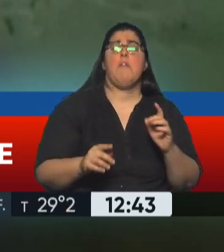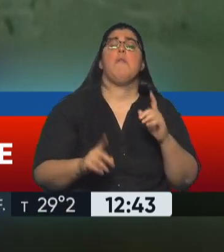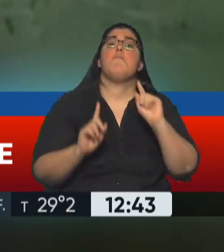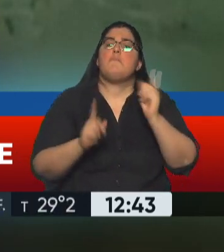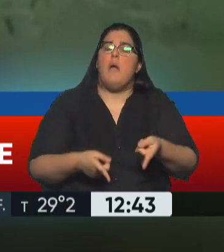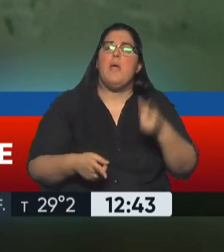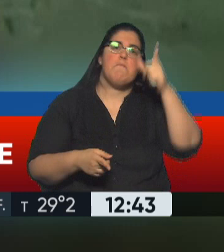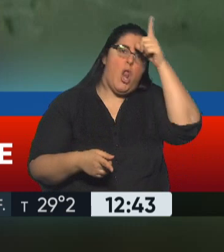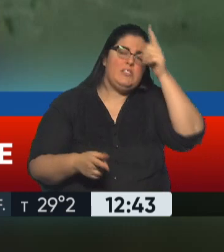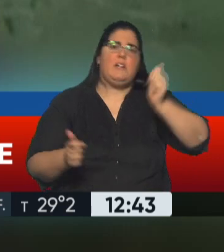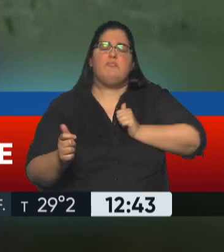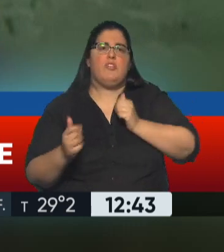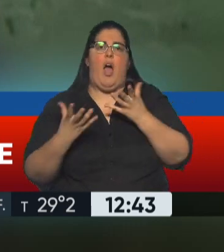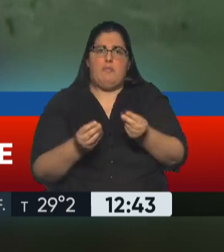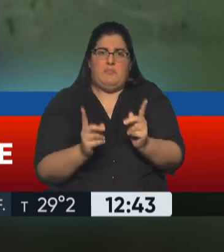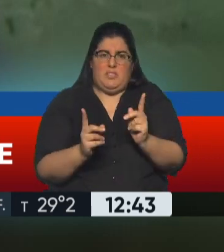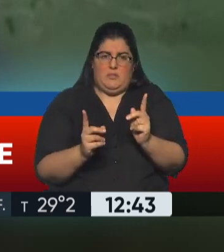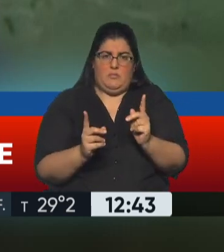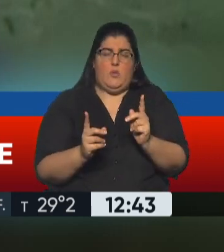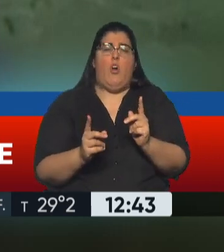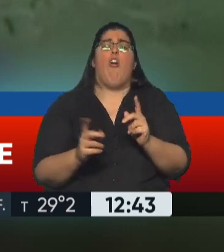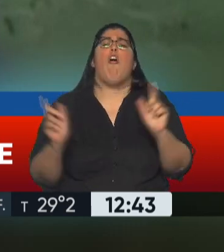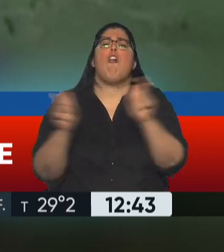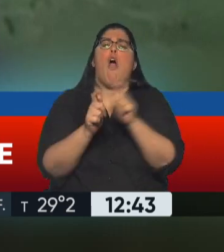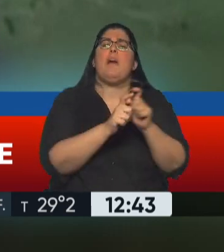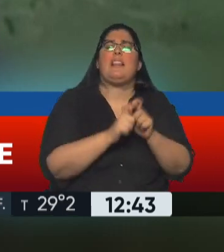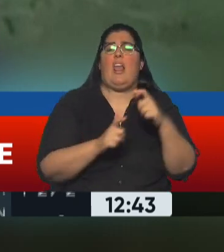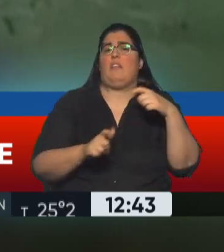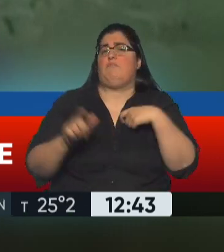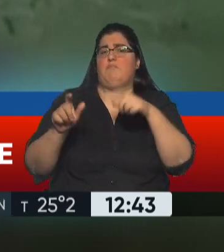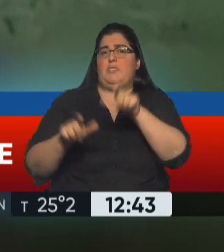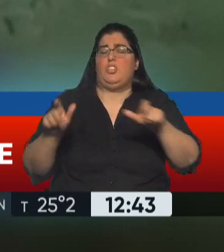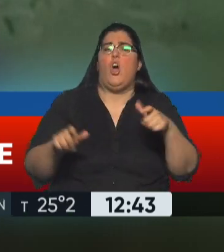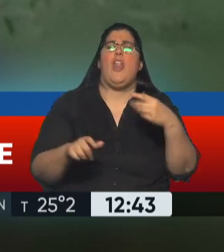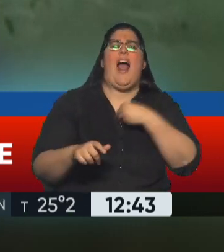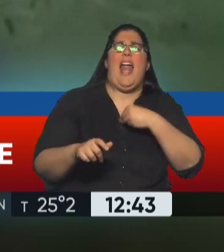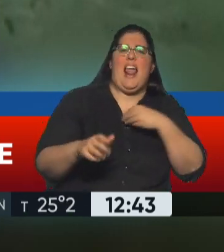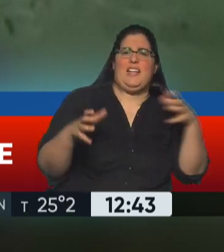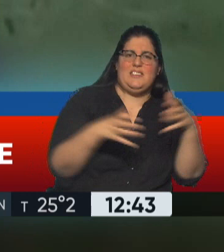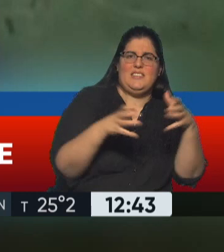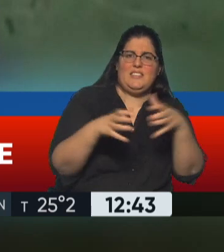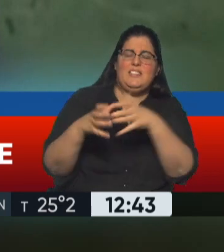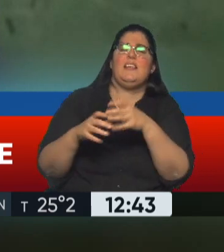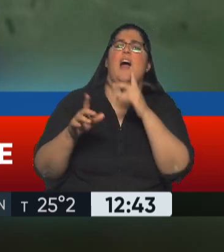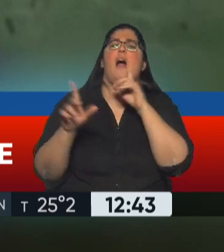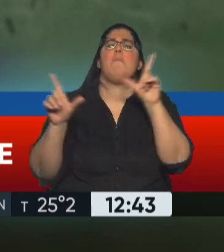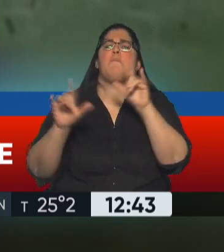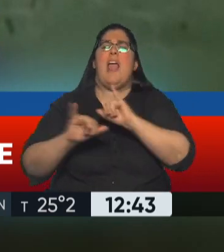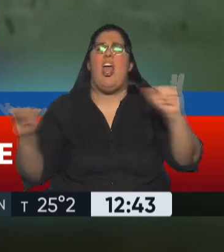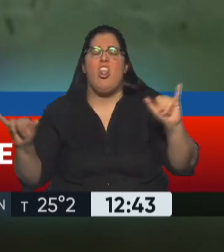y las Fuerzas Armadas, comités cívicos, la jerarquía católica y medios de